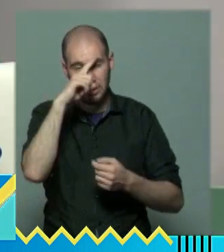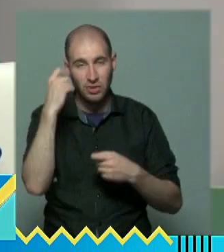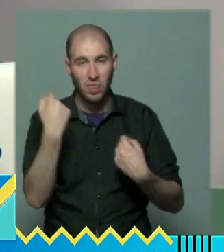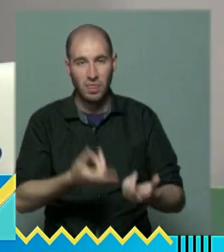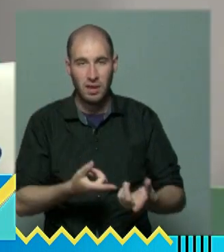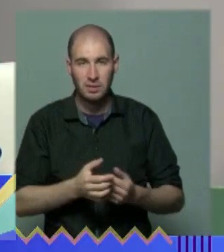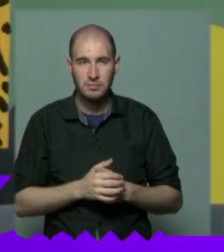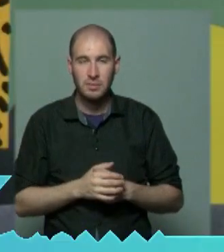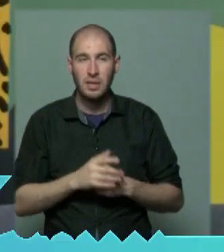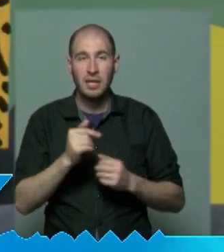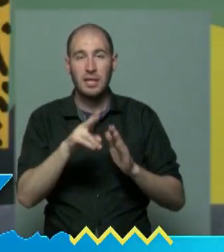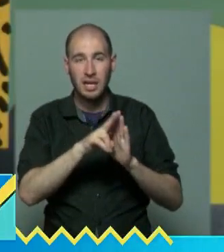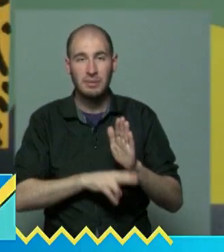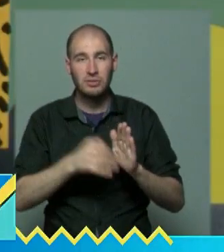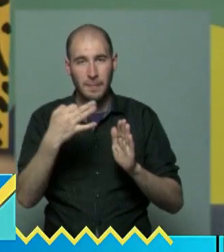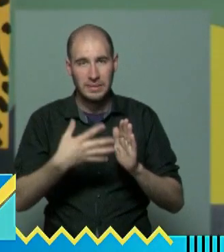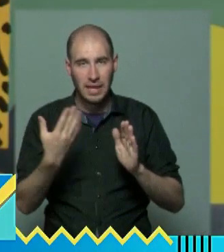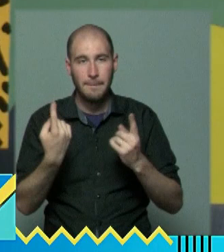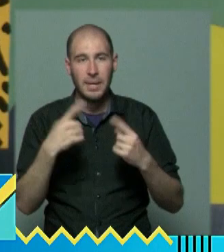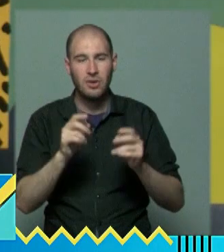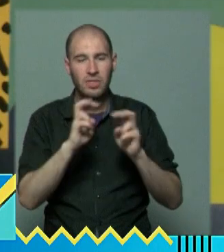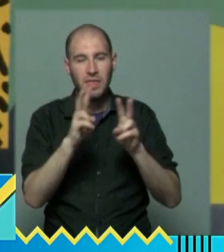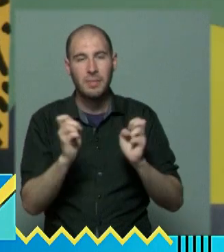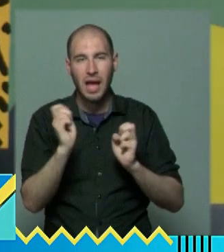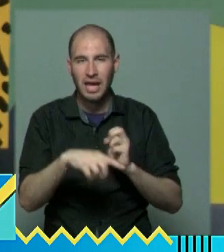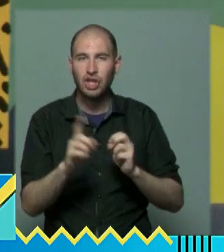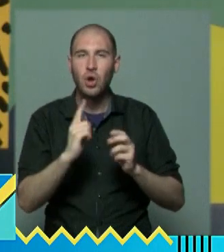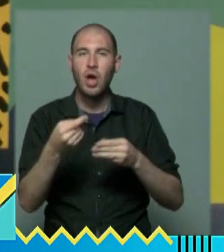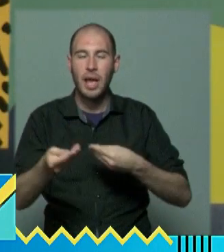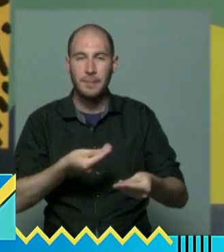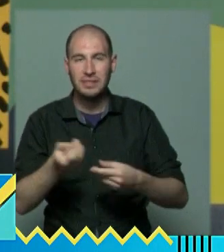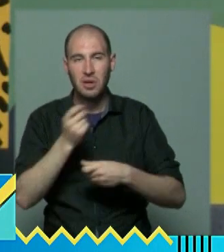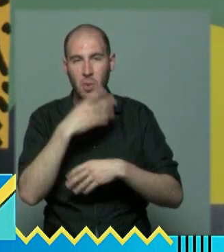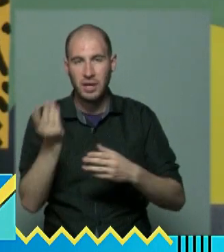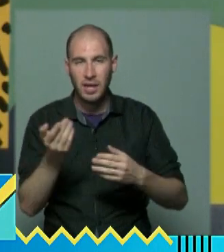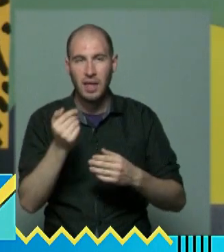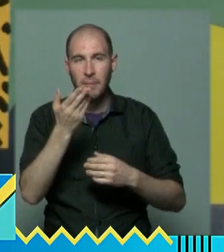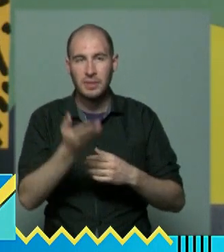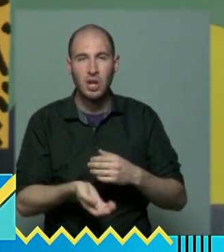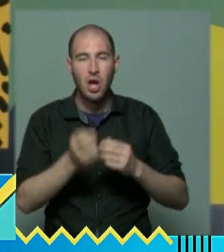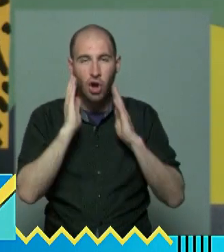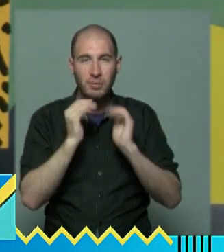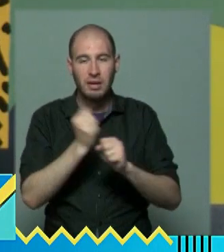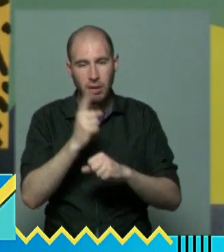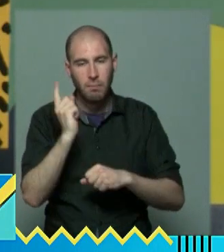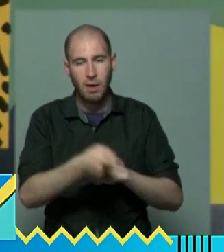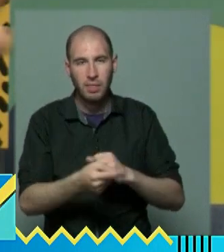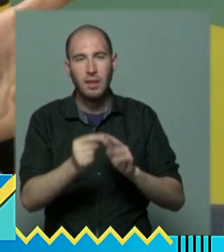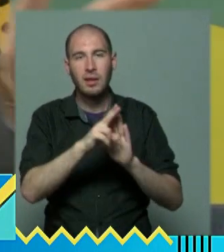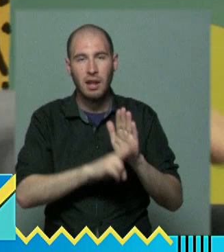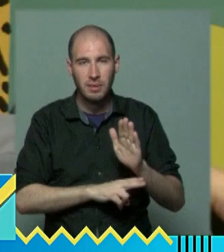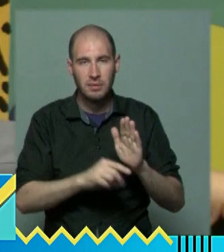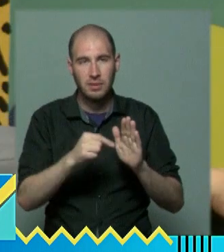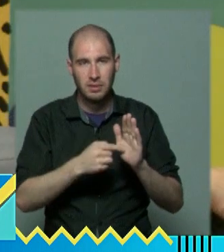y bueno, eso tiene una reglamentación específica, pero en ese marco, no es que una empresa cualquiera puede poner a un joven a trabajar con reglas que